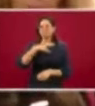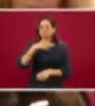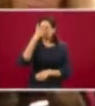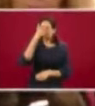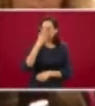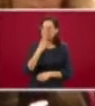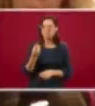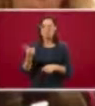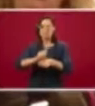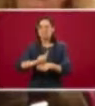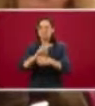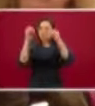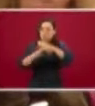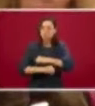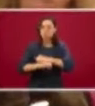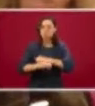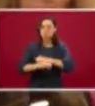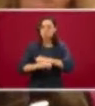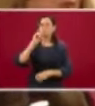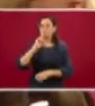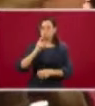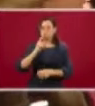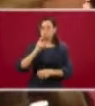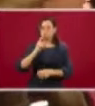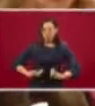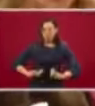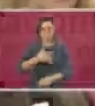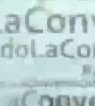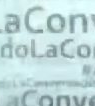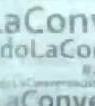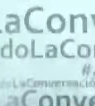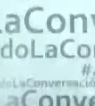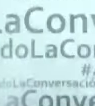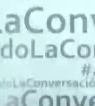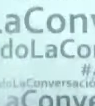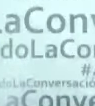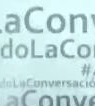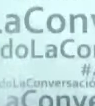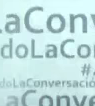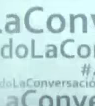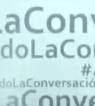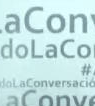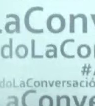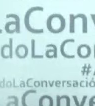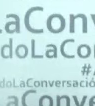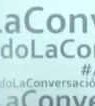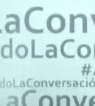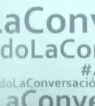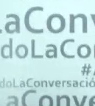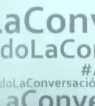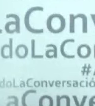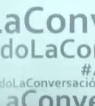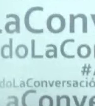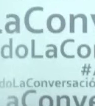parte del asunto, ¿no? Pero, digo, yo ahora sí que déjame hacerte una pregunta, si me permites